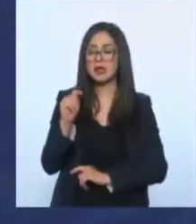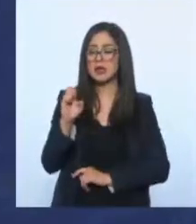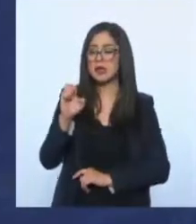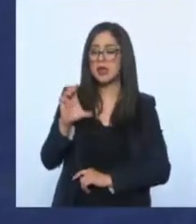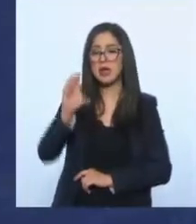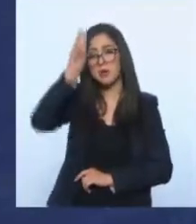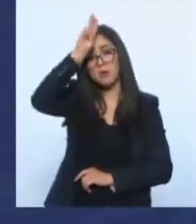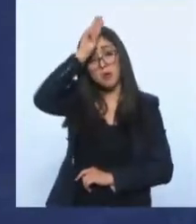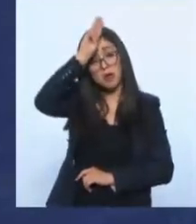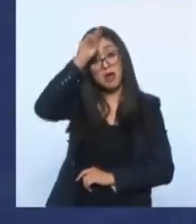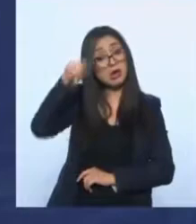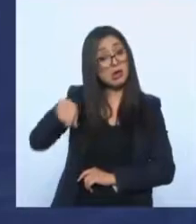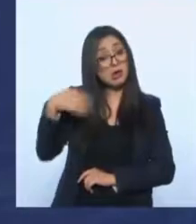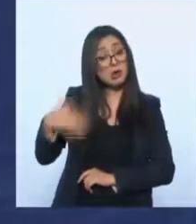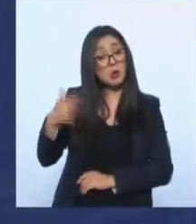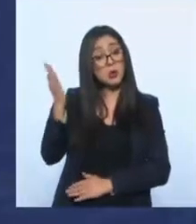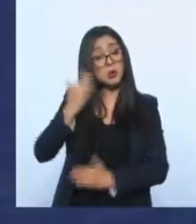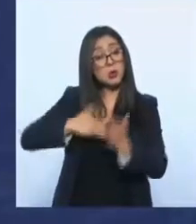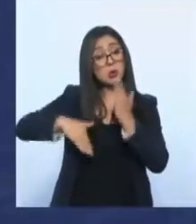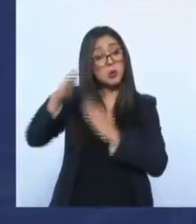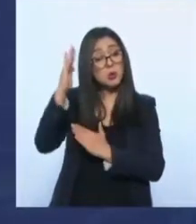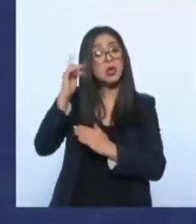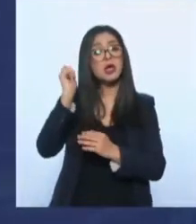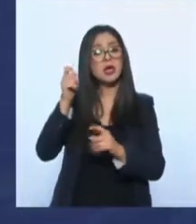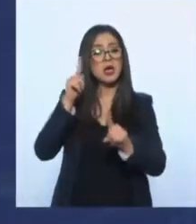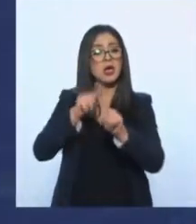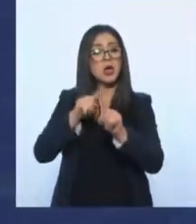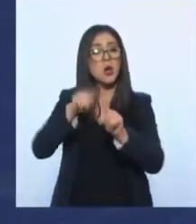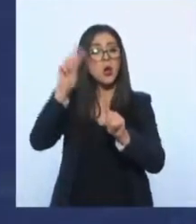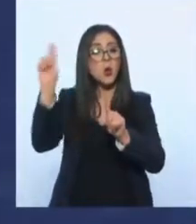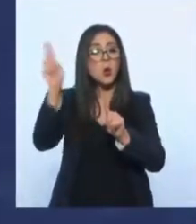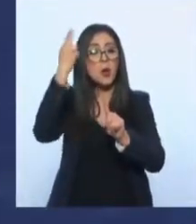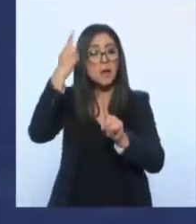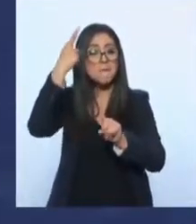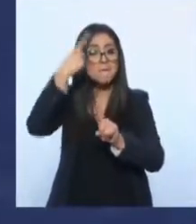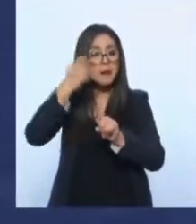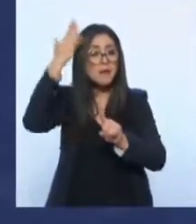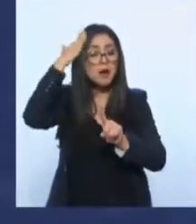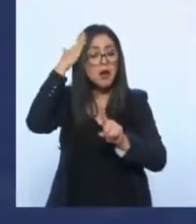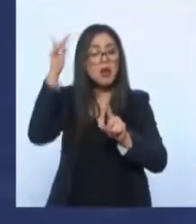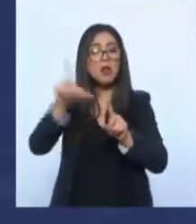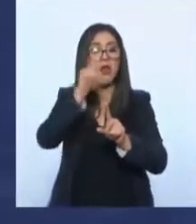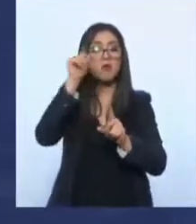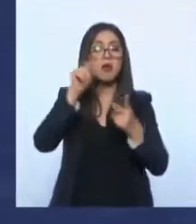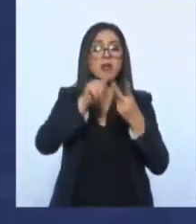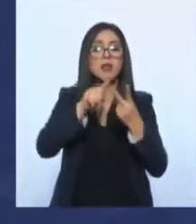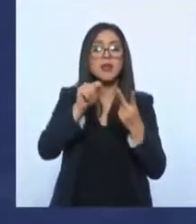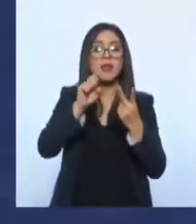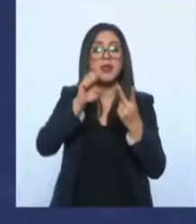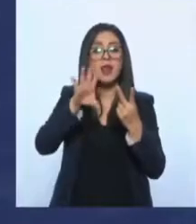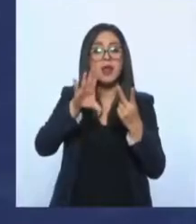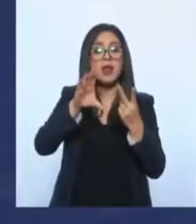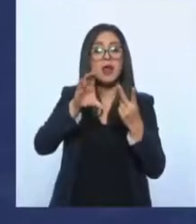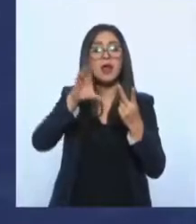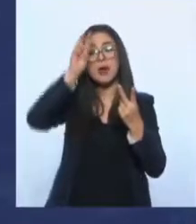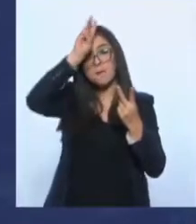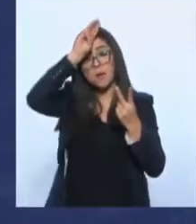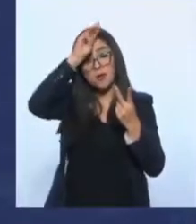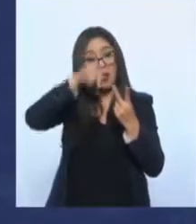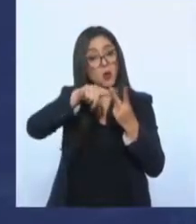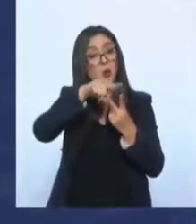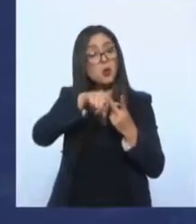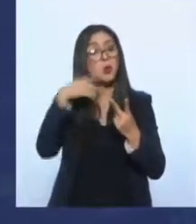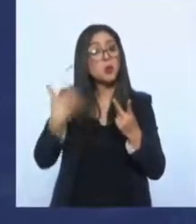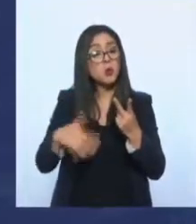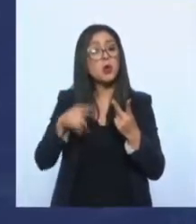se ha colocado precisamente atrás de la UNAM, hablando de Latinoamérica, que eso es lo que nos hace ver que sí han tenido